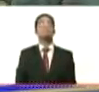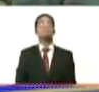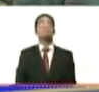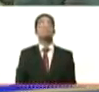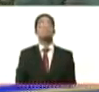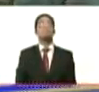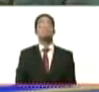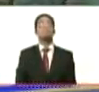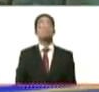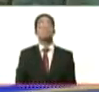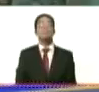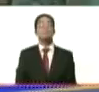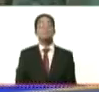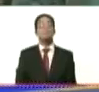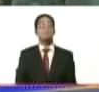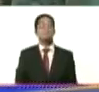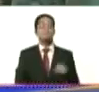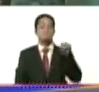Es un reto de la historia.